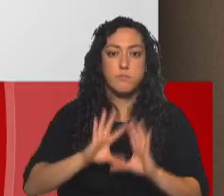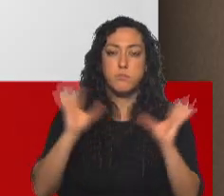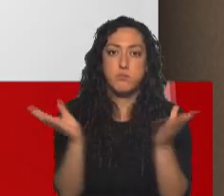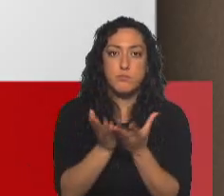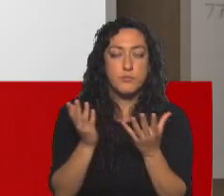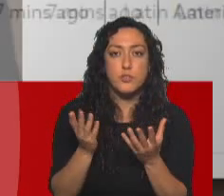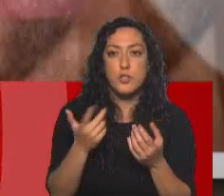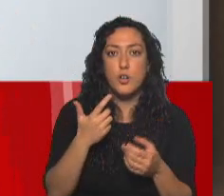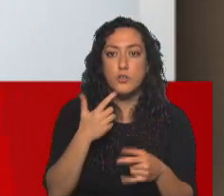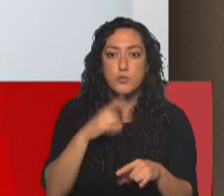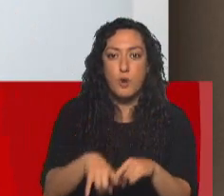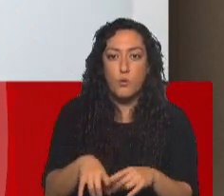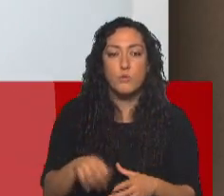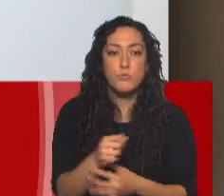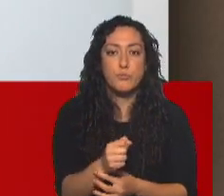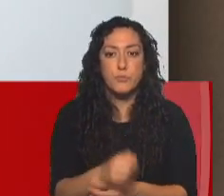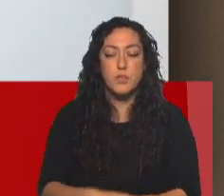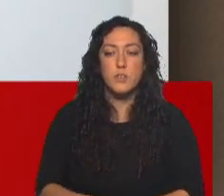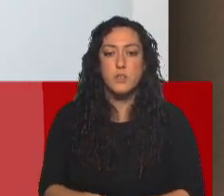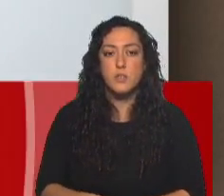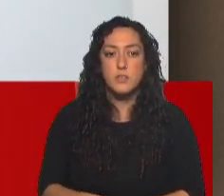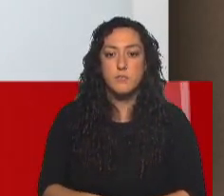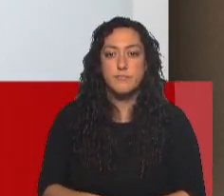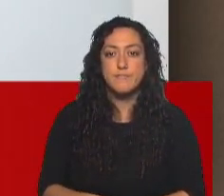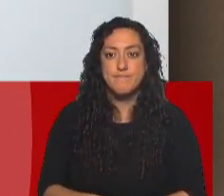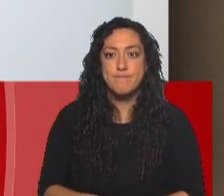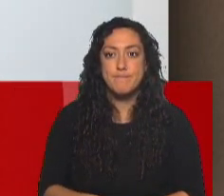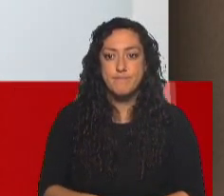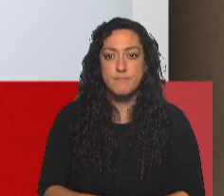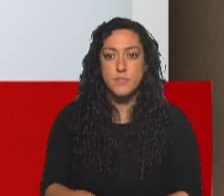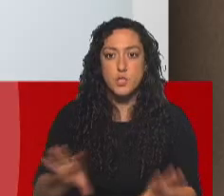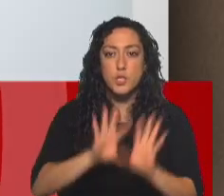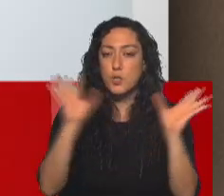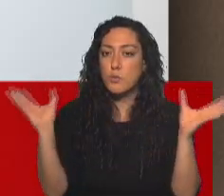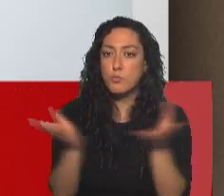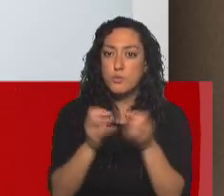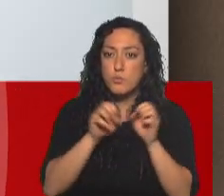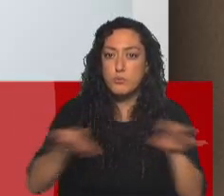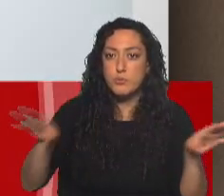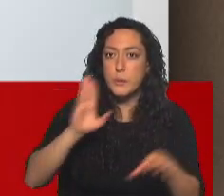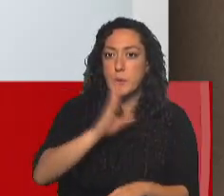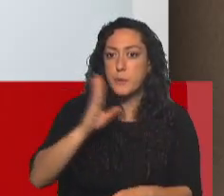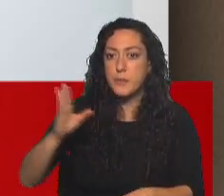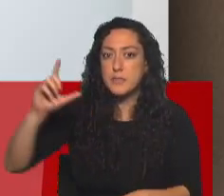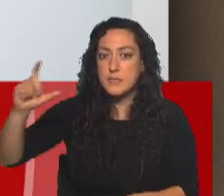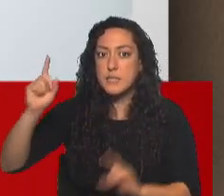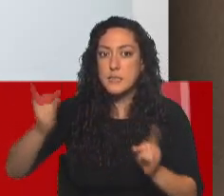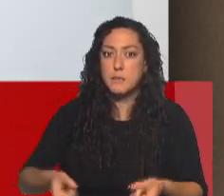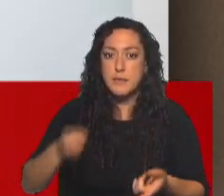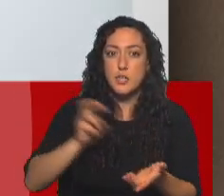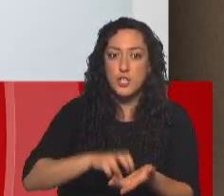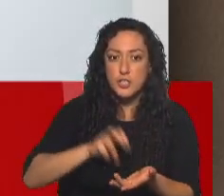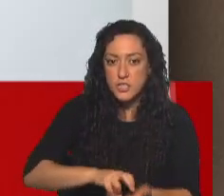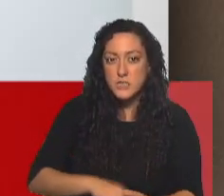ambiente artístico. La cobertura, realmente la cobertura mundial. La BBC también con la noticia, la